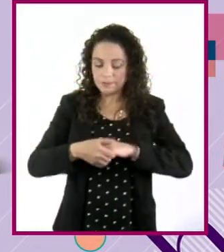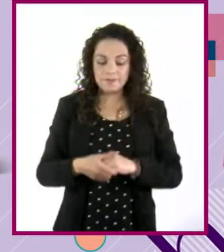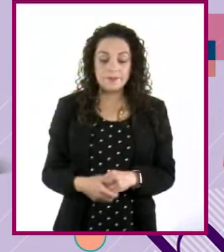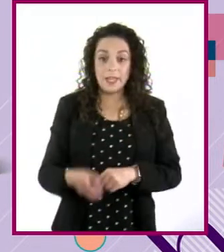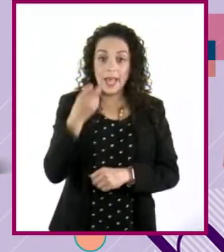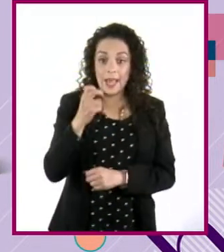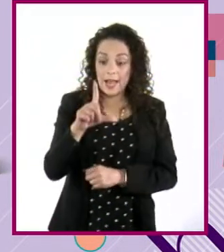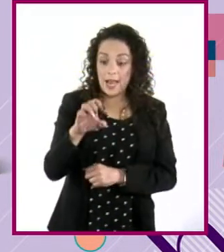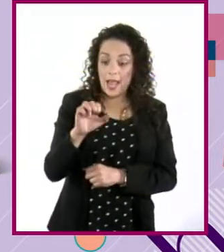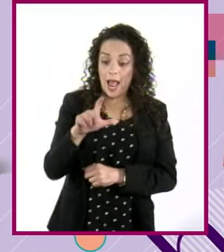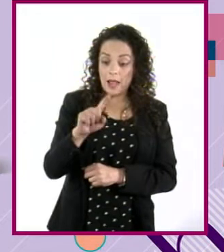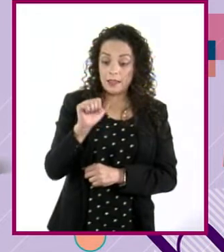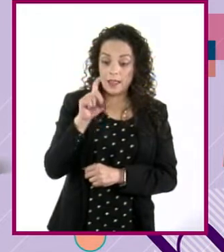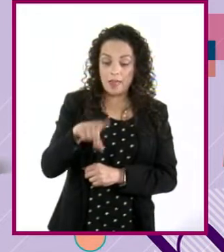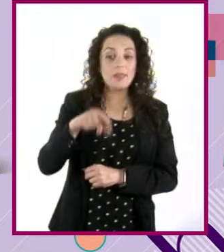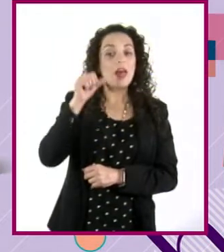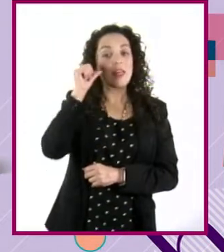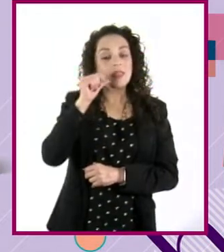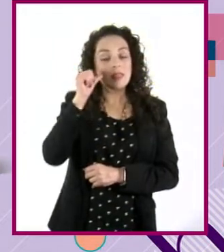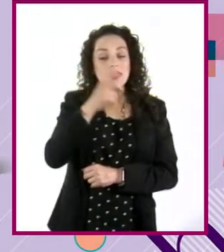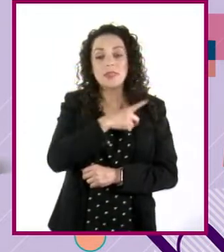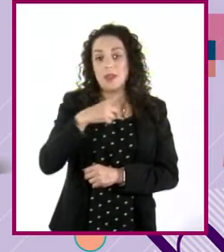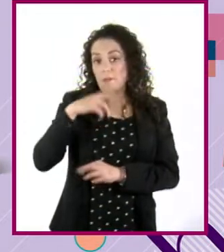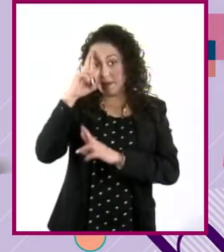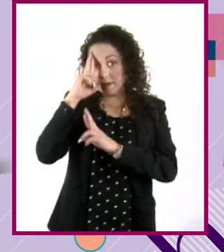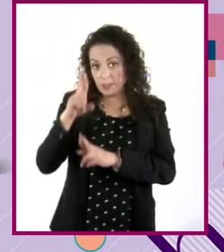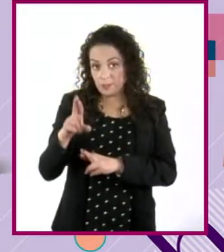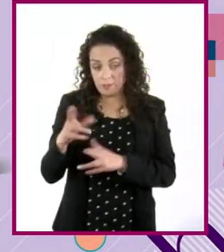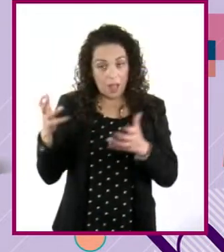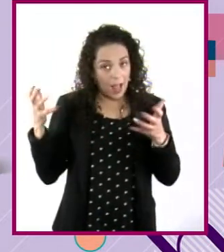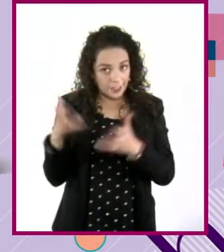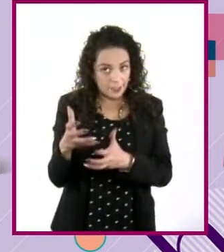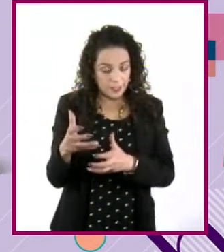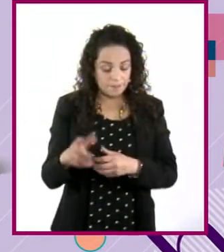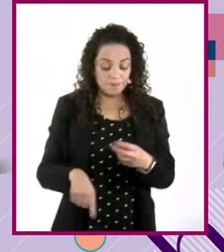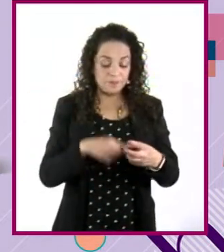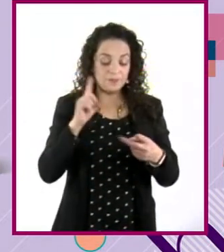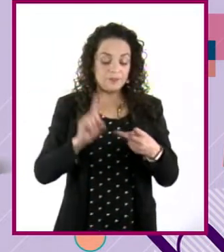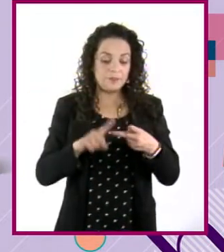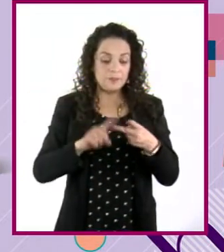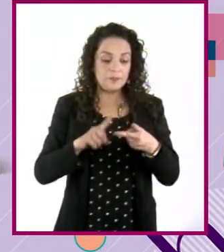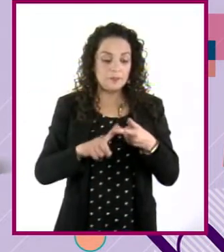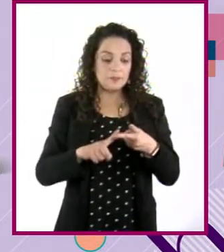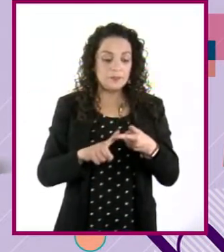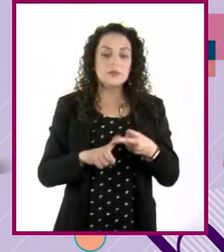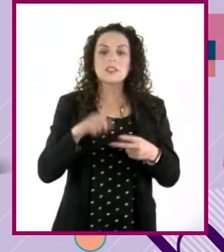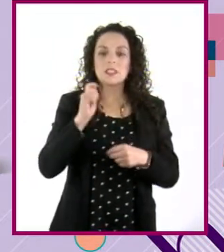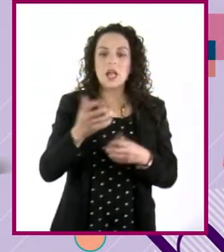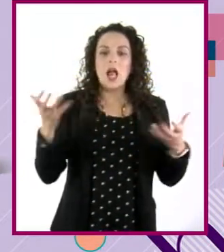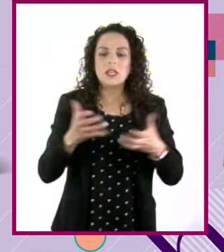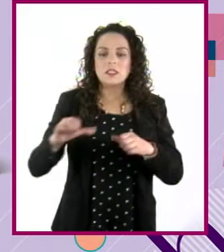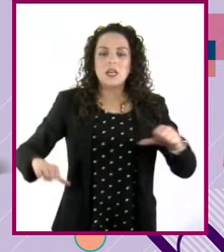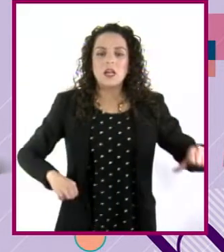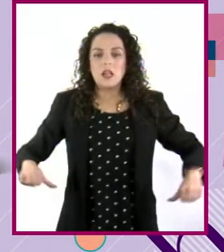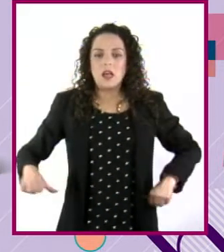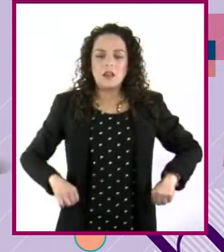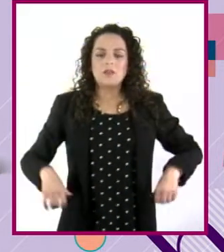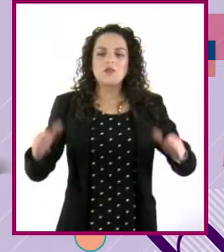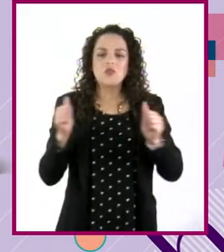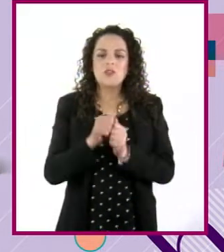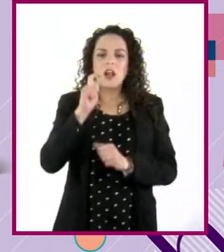debían llevarse a cabo. En segundo lugar, se encontraban los comportamientos motivados por las fuerzas